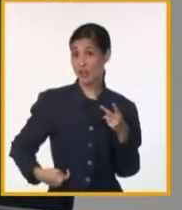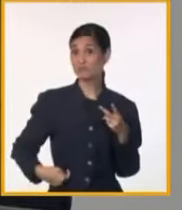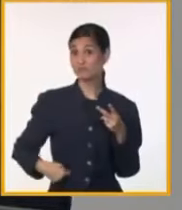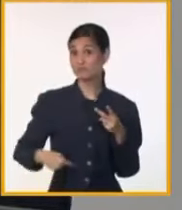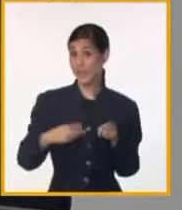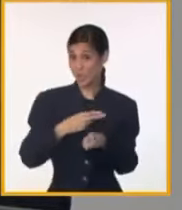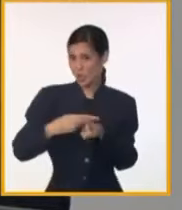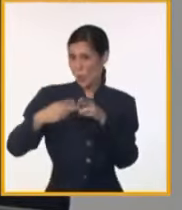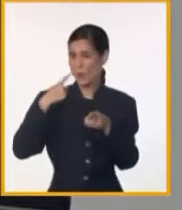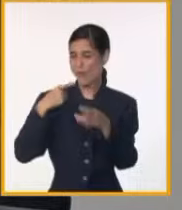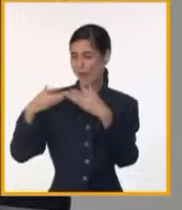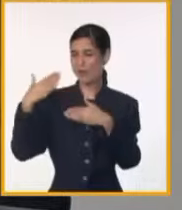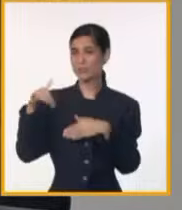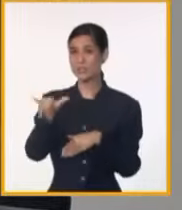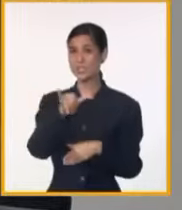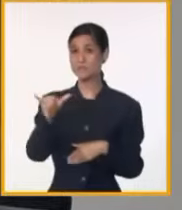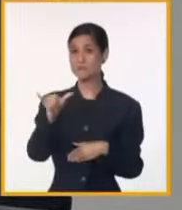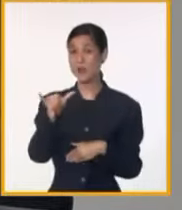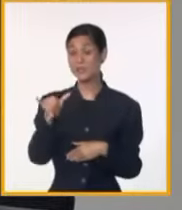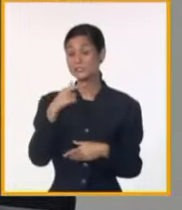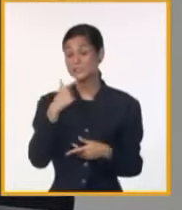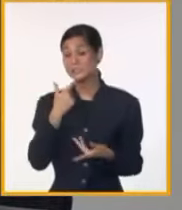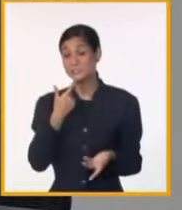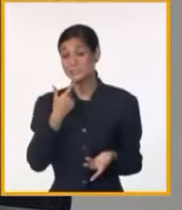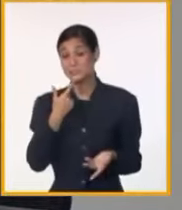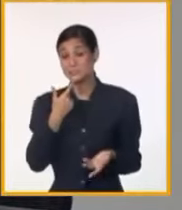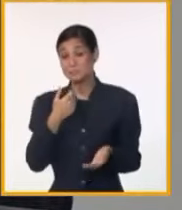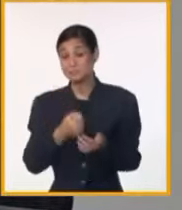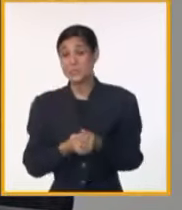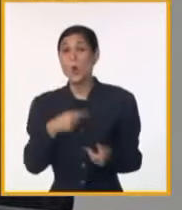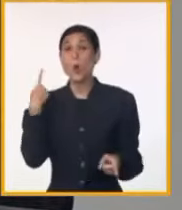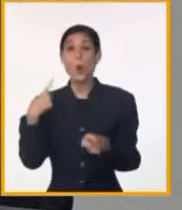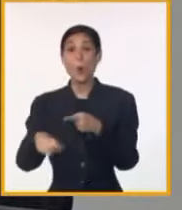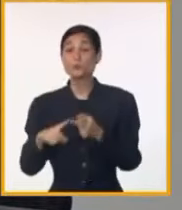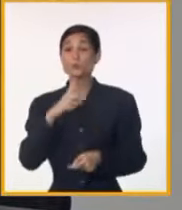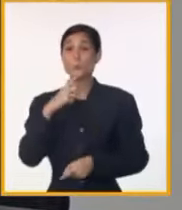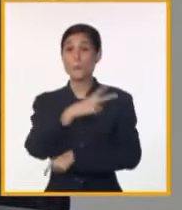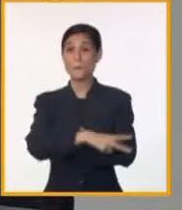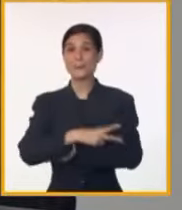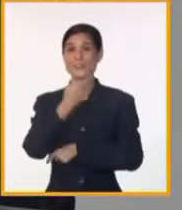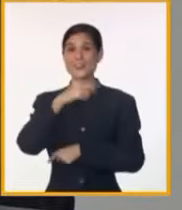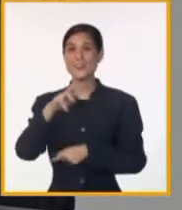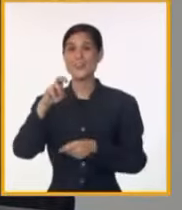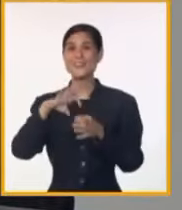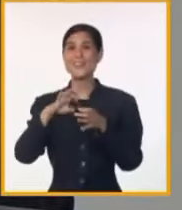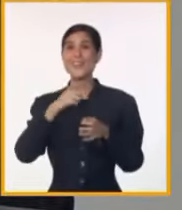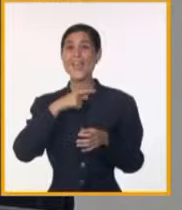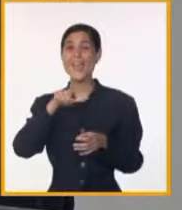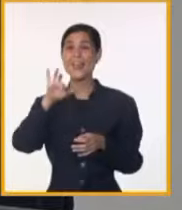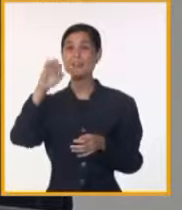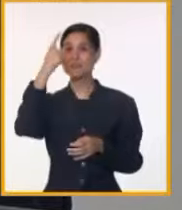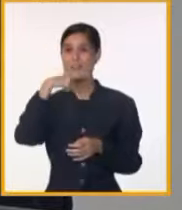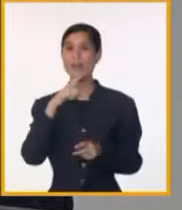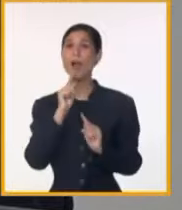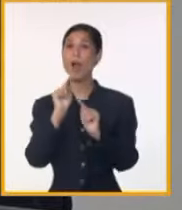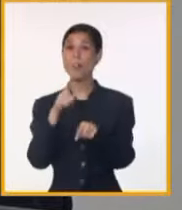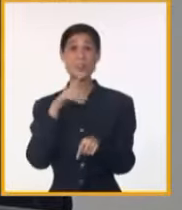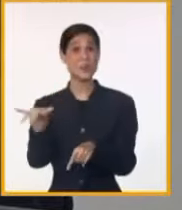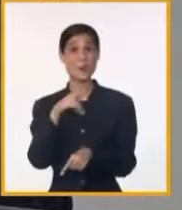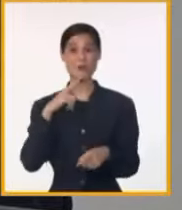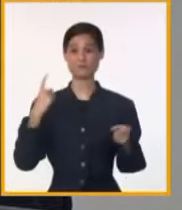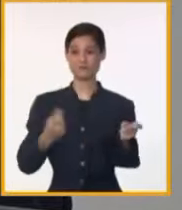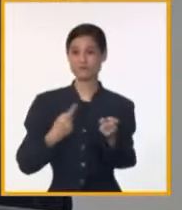paseo y donde quiera que eh en Argelia La La La La rebelión la la Revolución argelina por la